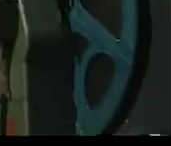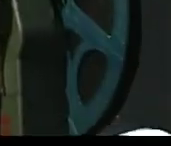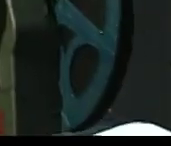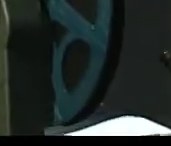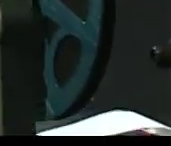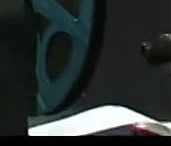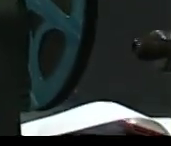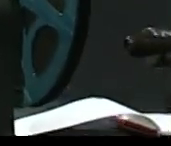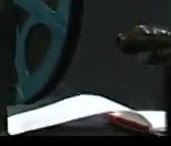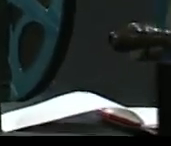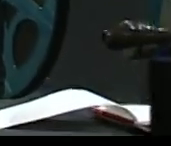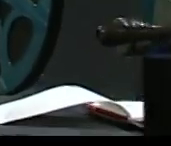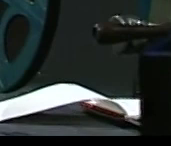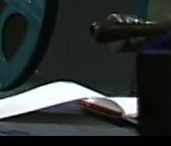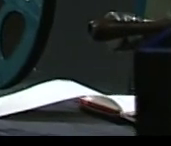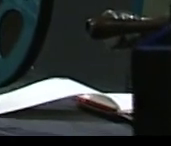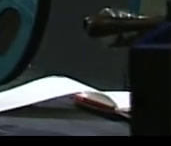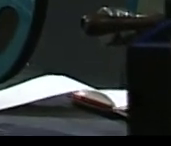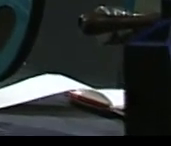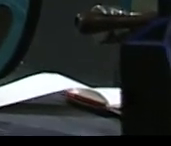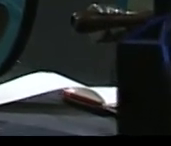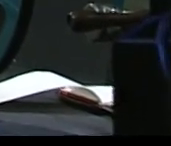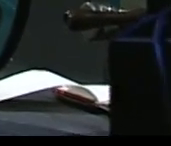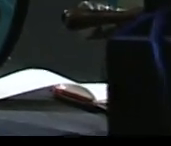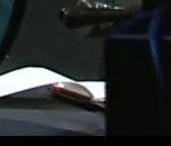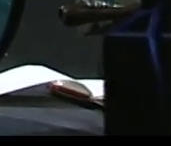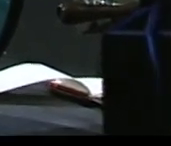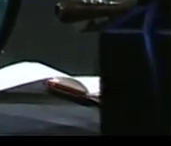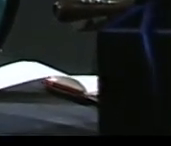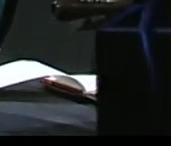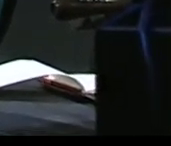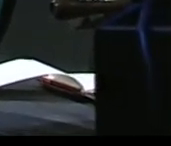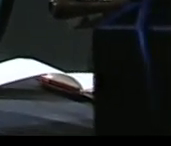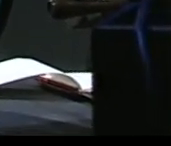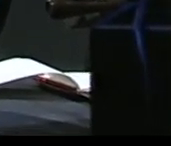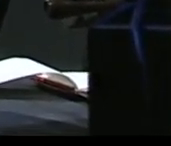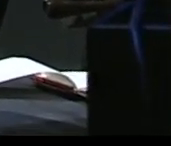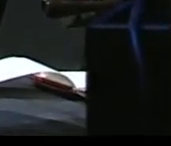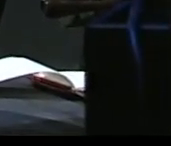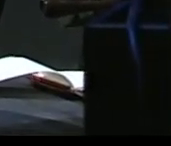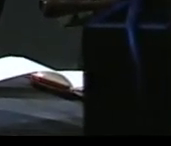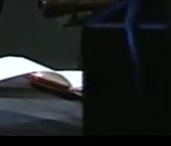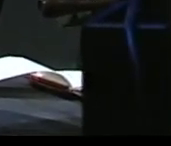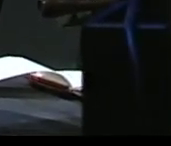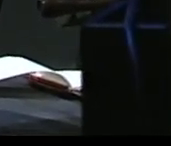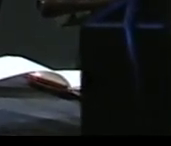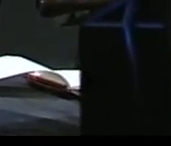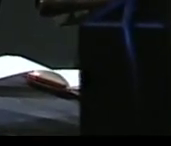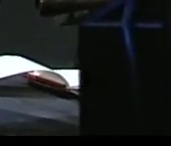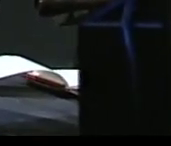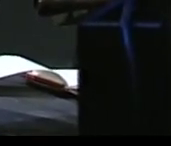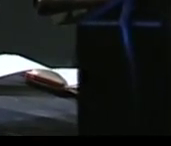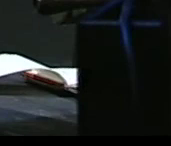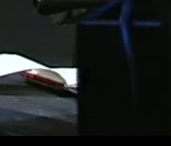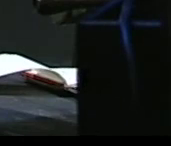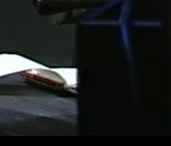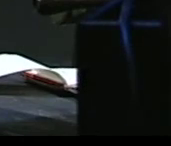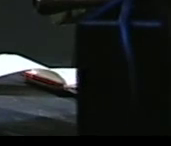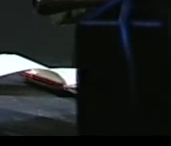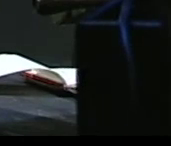Creo que la prostitución sigue teniendo su origen en la necesidad, en el hambre, en la falta de educación, en el abuso, de los